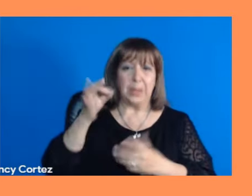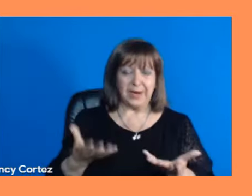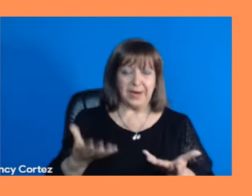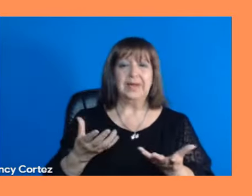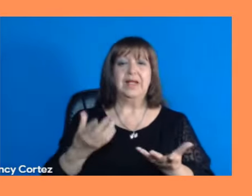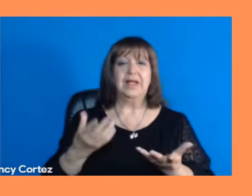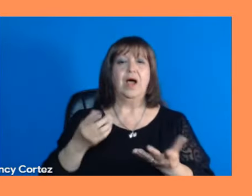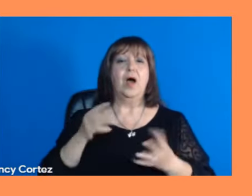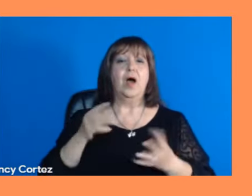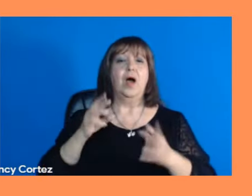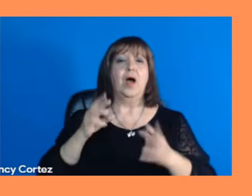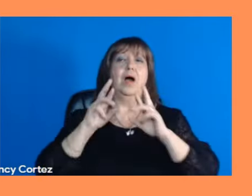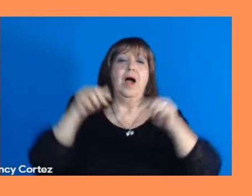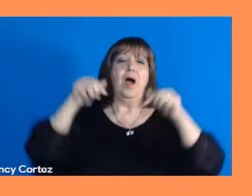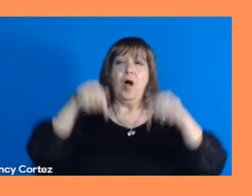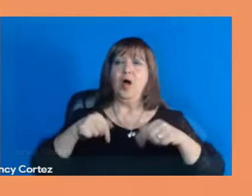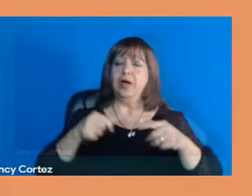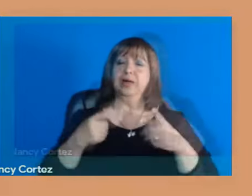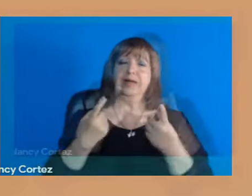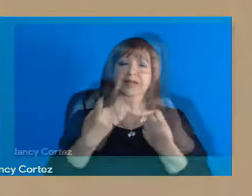defiendan.